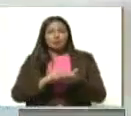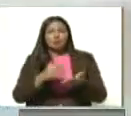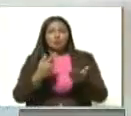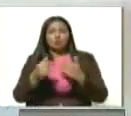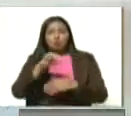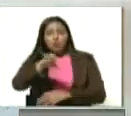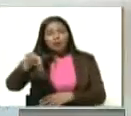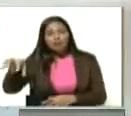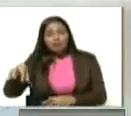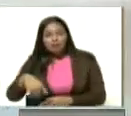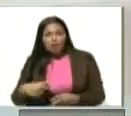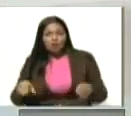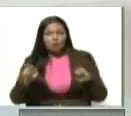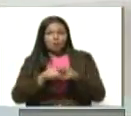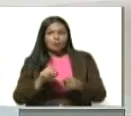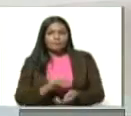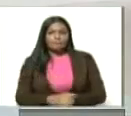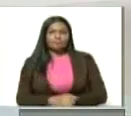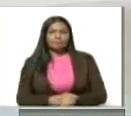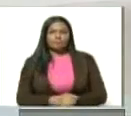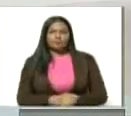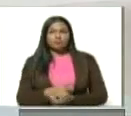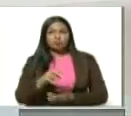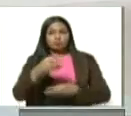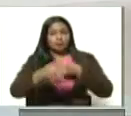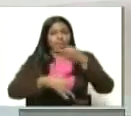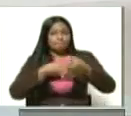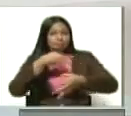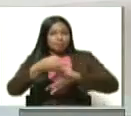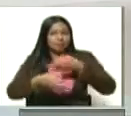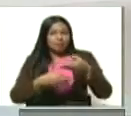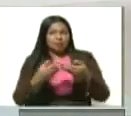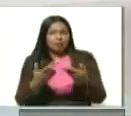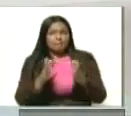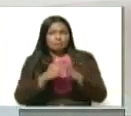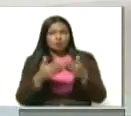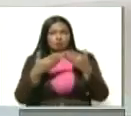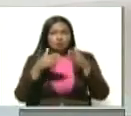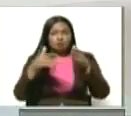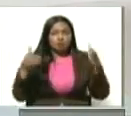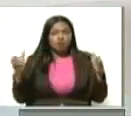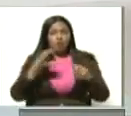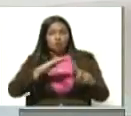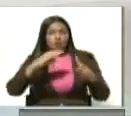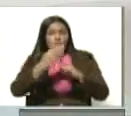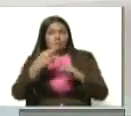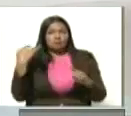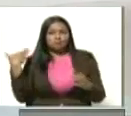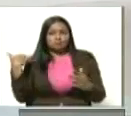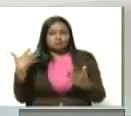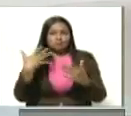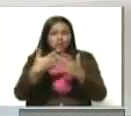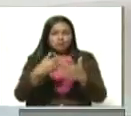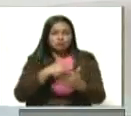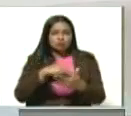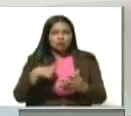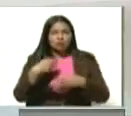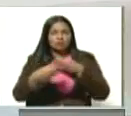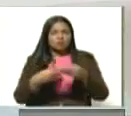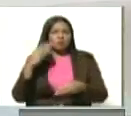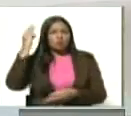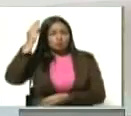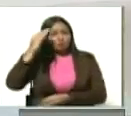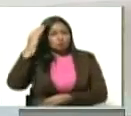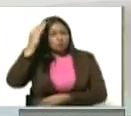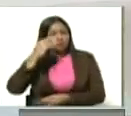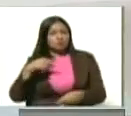estados también. Ah, sí. Eso habla, vuelvo y lo repito, de la apertura cultural que venimos viviendo. De